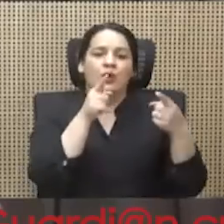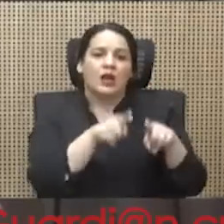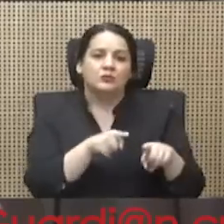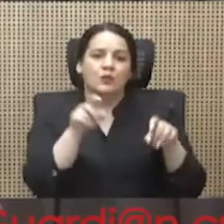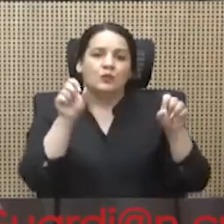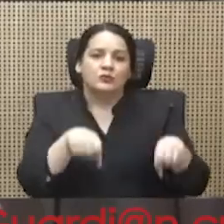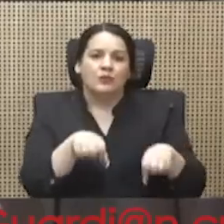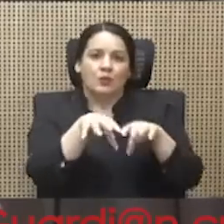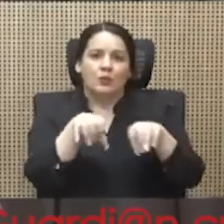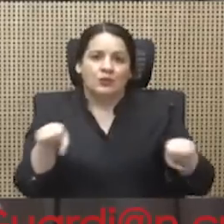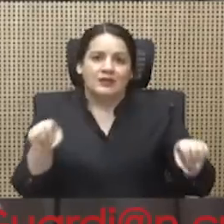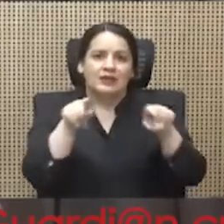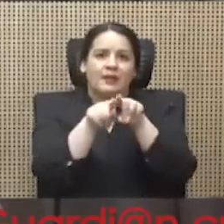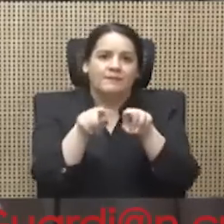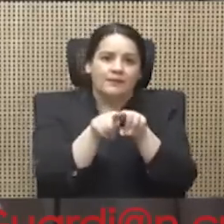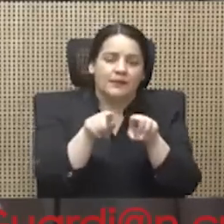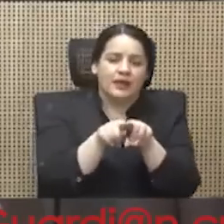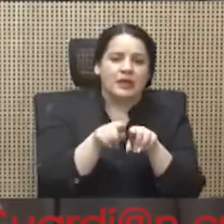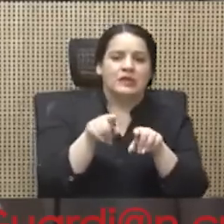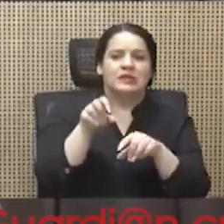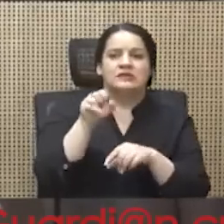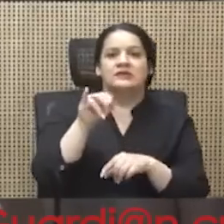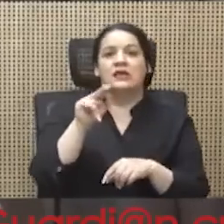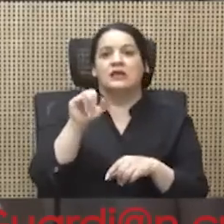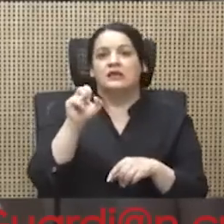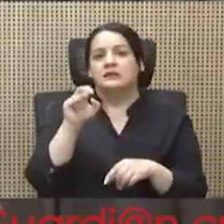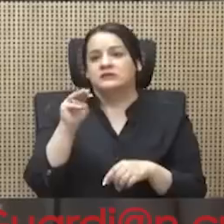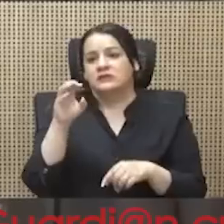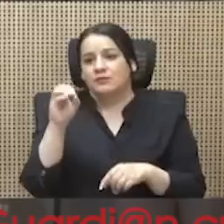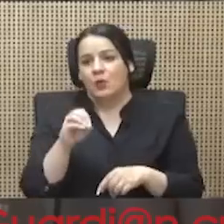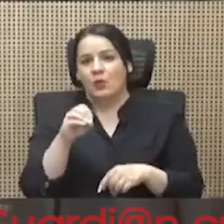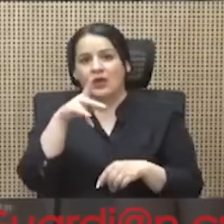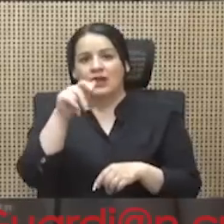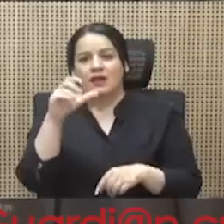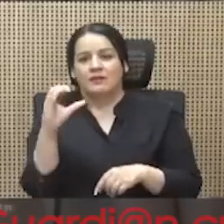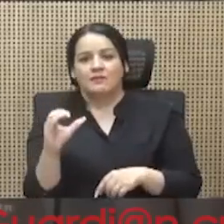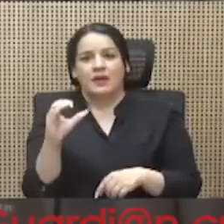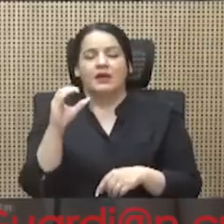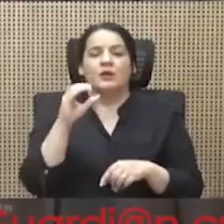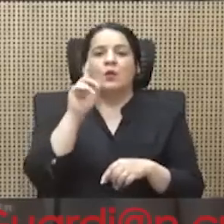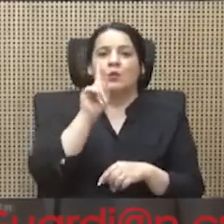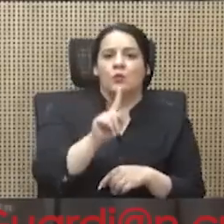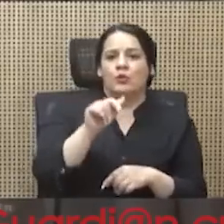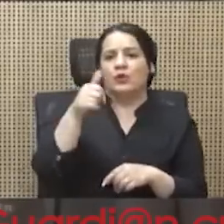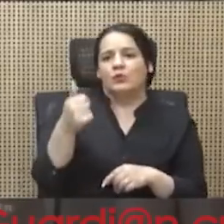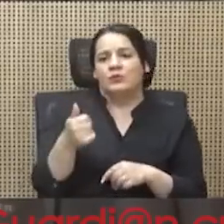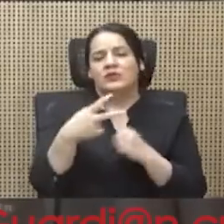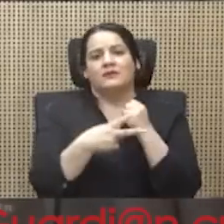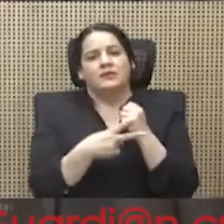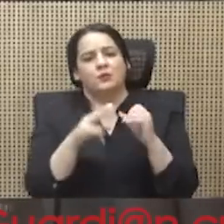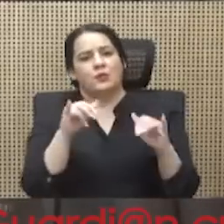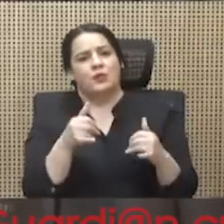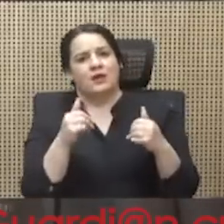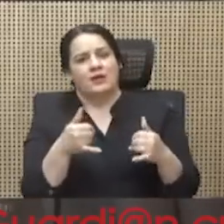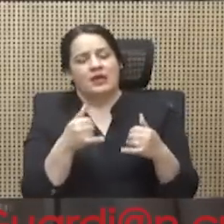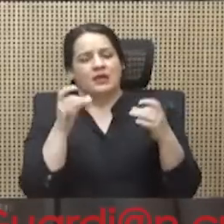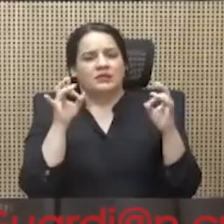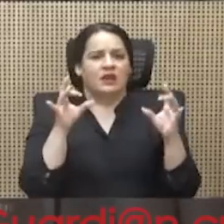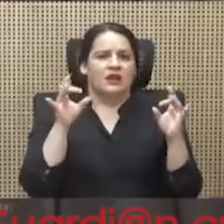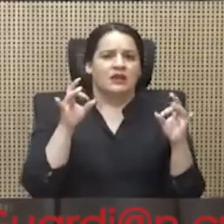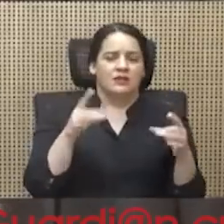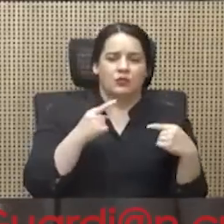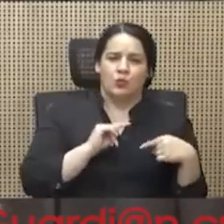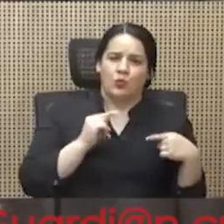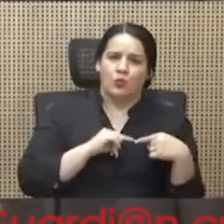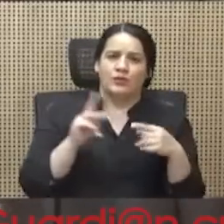corrupción sino de cinismo también en el pac una y otra vez jugaban con la tragedia Y el dolor del pueblo para lograr satisfacer